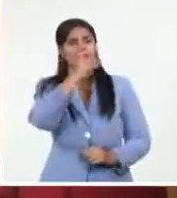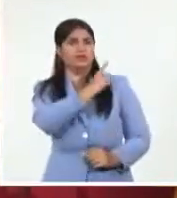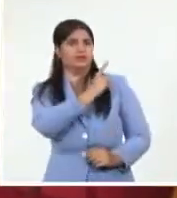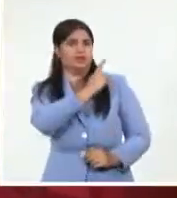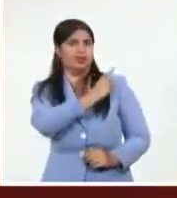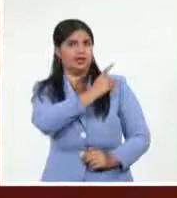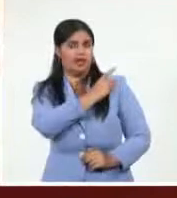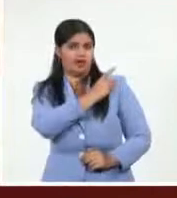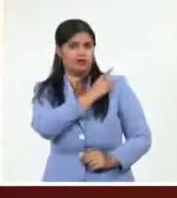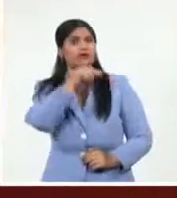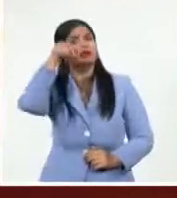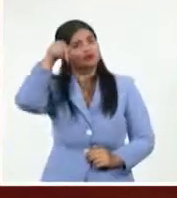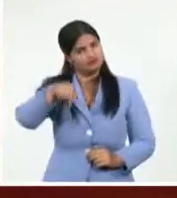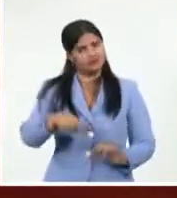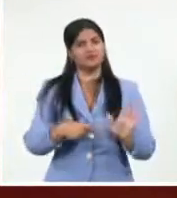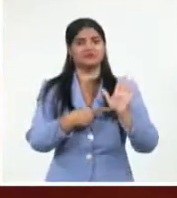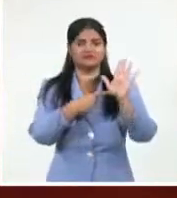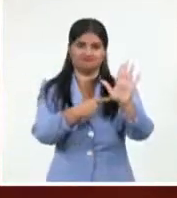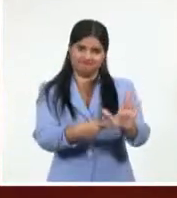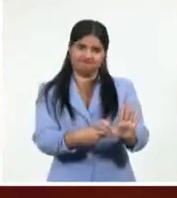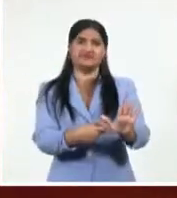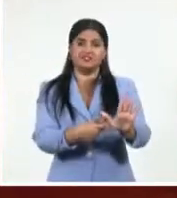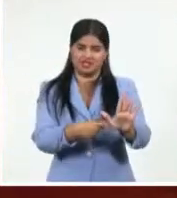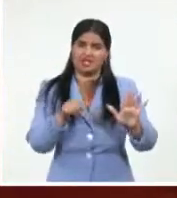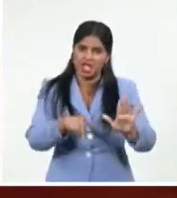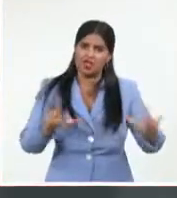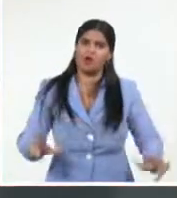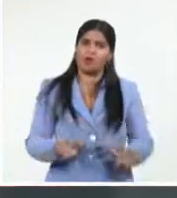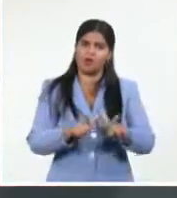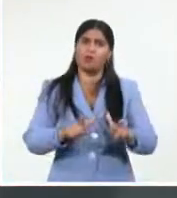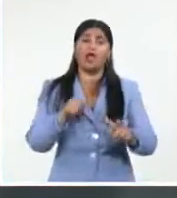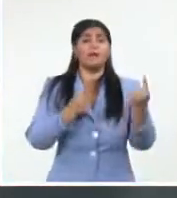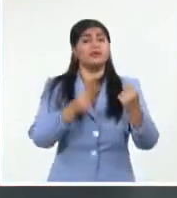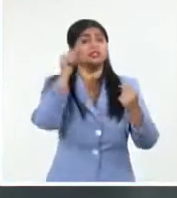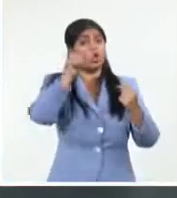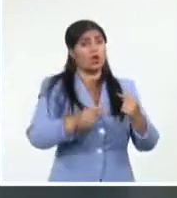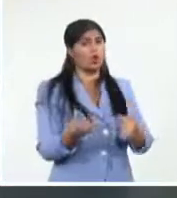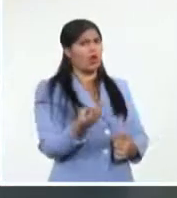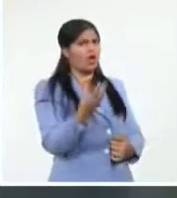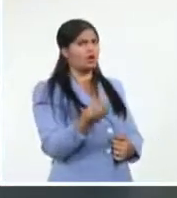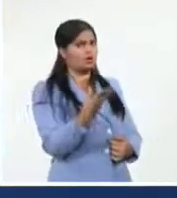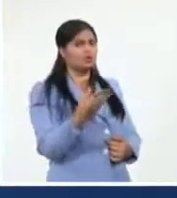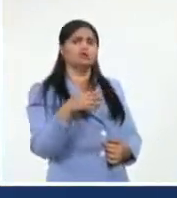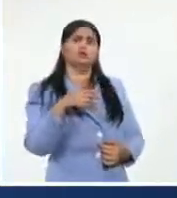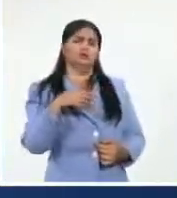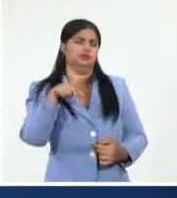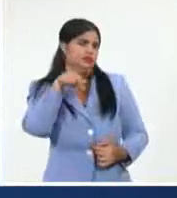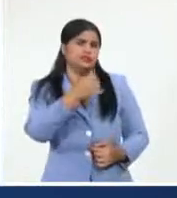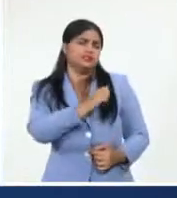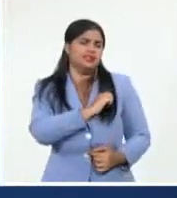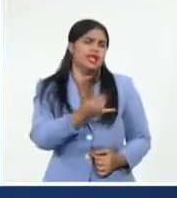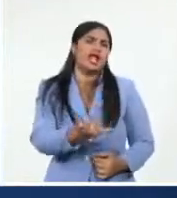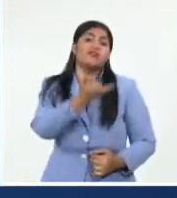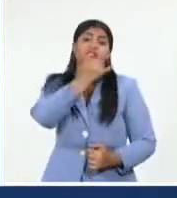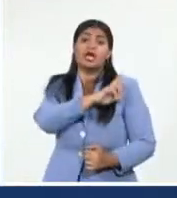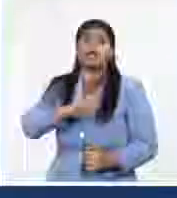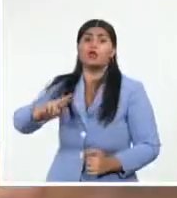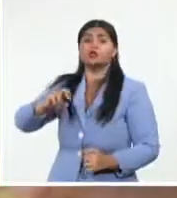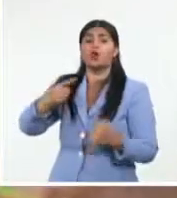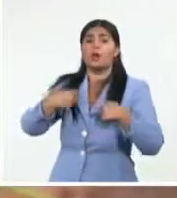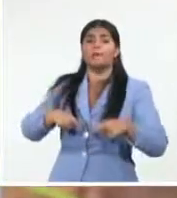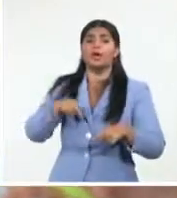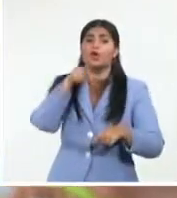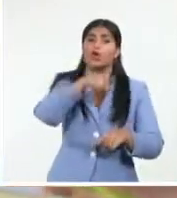comunidad como estandarte digno frente a quienes nos difaman y como símbolo de compromiso con la patria y con la continuidad de la revolución.